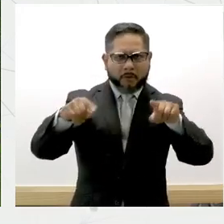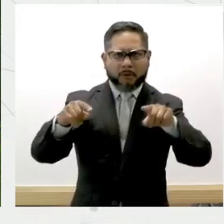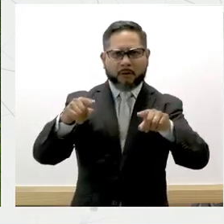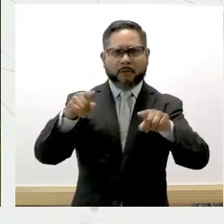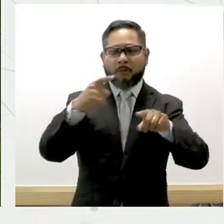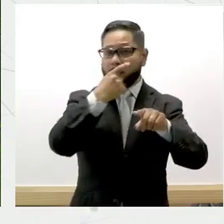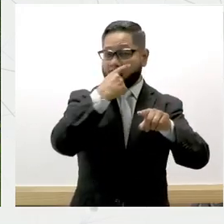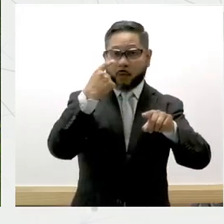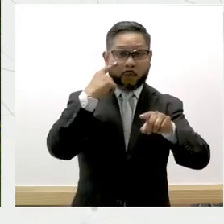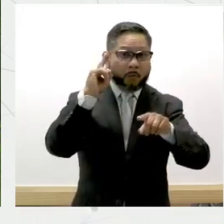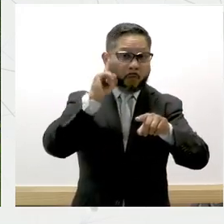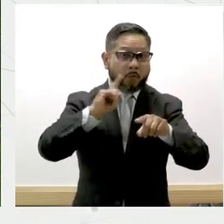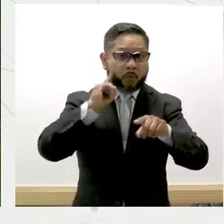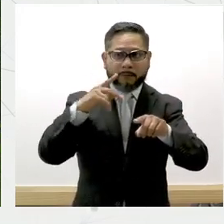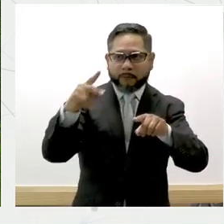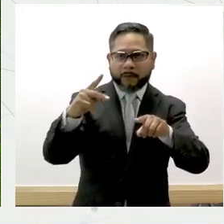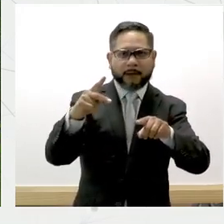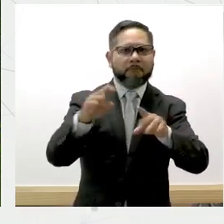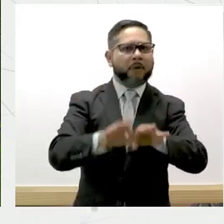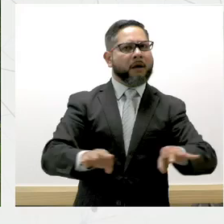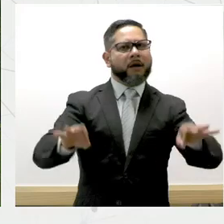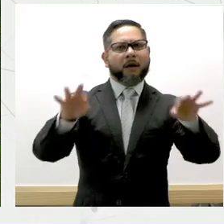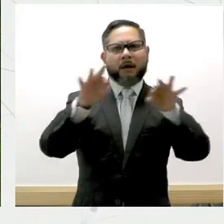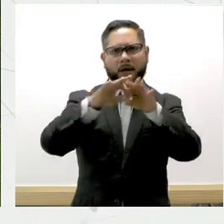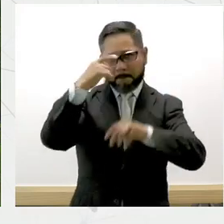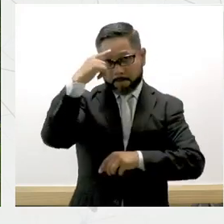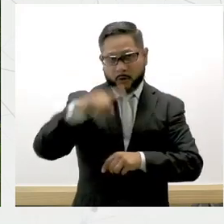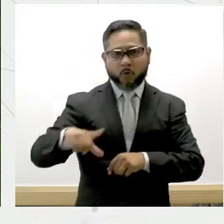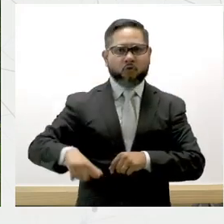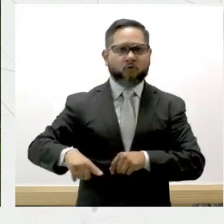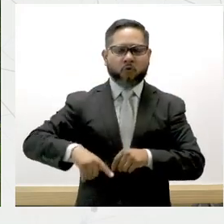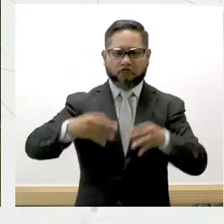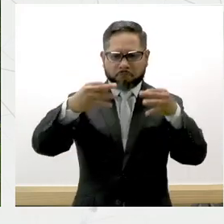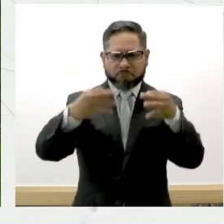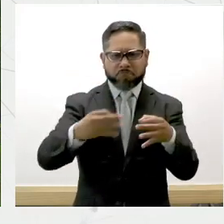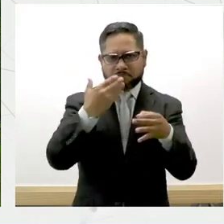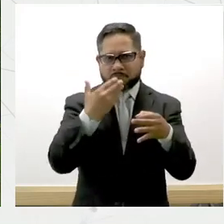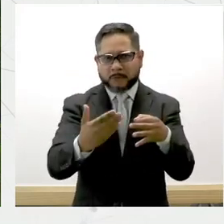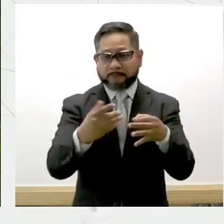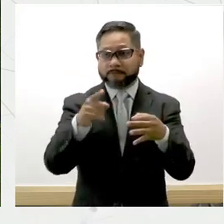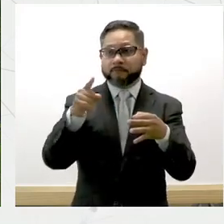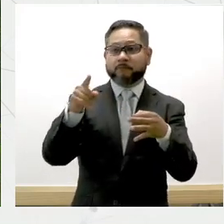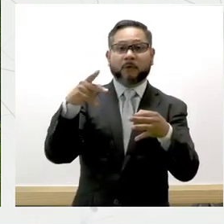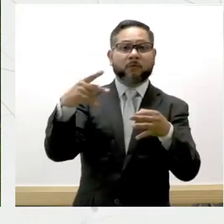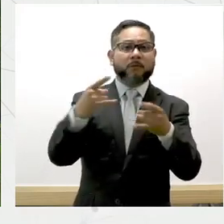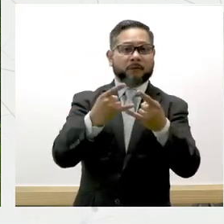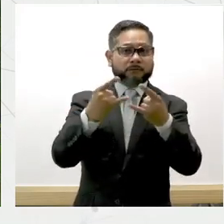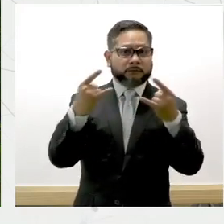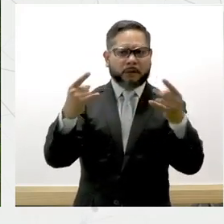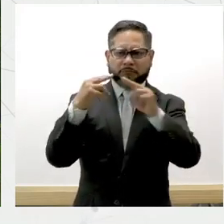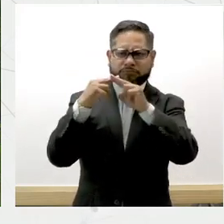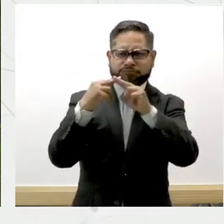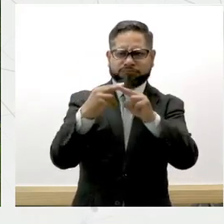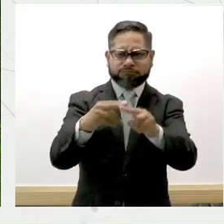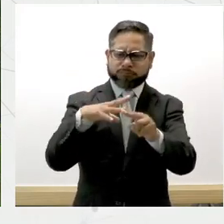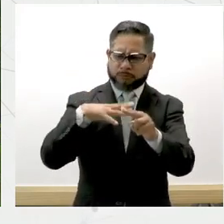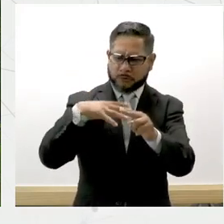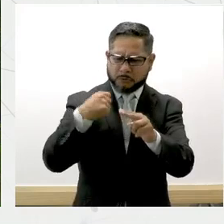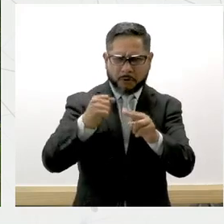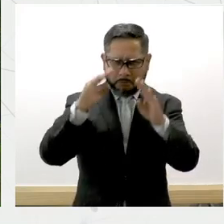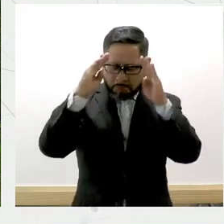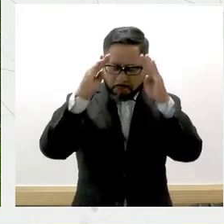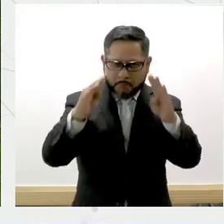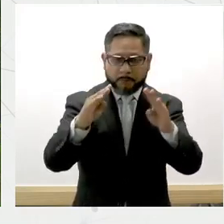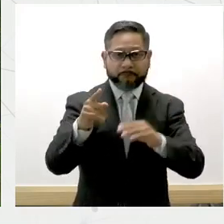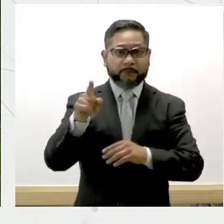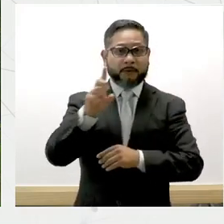es esencial y complementaria en la gestión pública. Con una trayectoria marcada por el compromiso y la dedicación, la